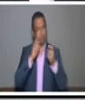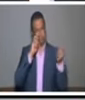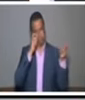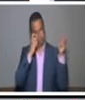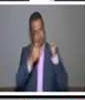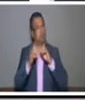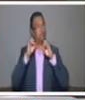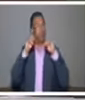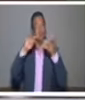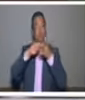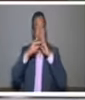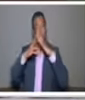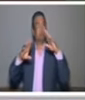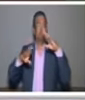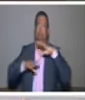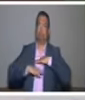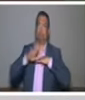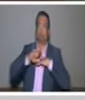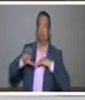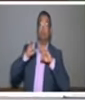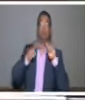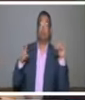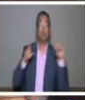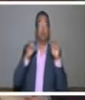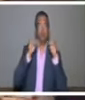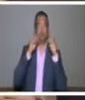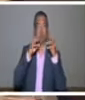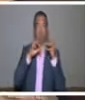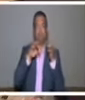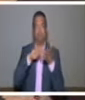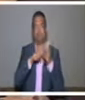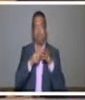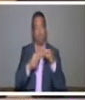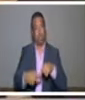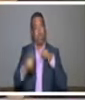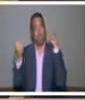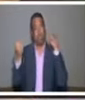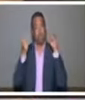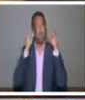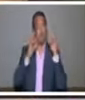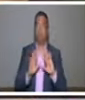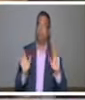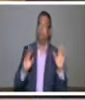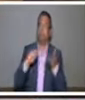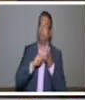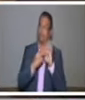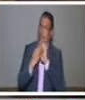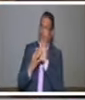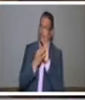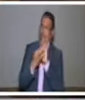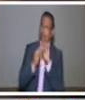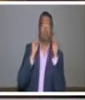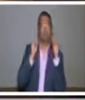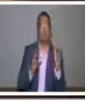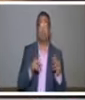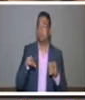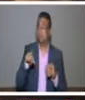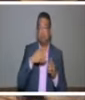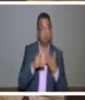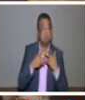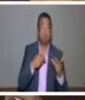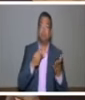pleno. Pero hay que transformarla con los maestros, no en contra de los maestros. Gente que trabaja duro, que con pocos recursos hacen